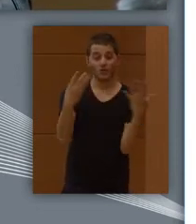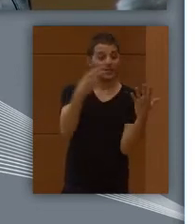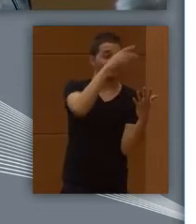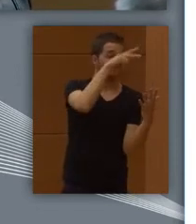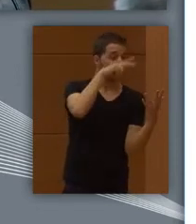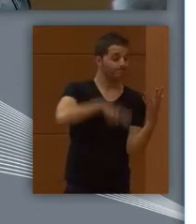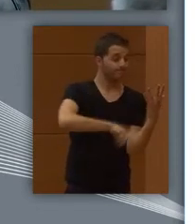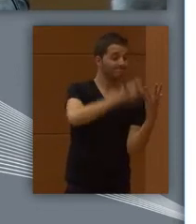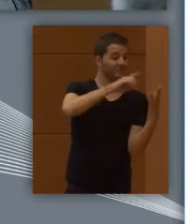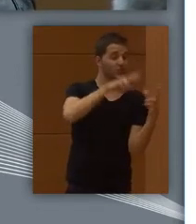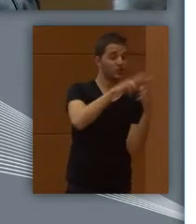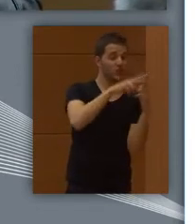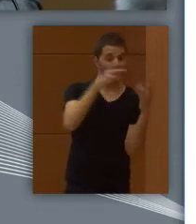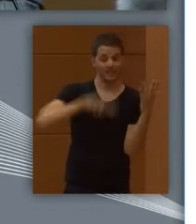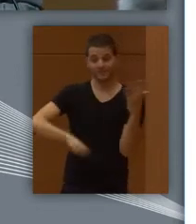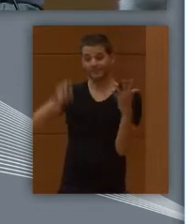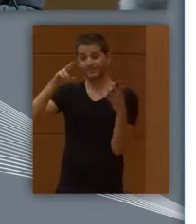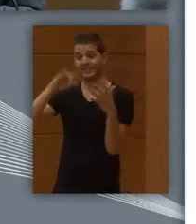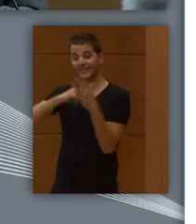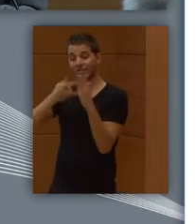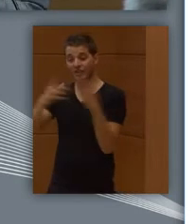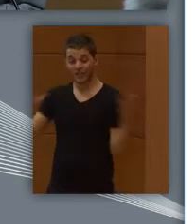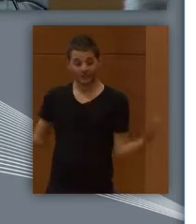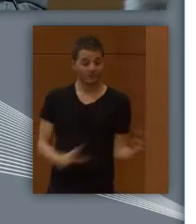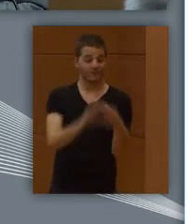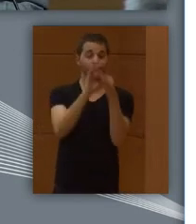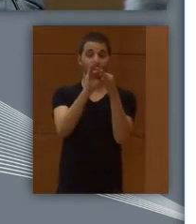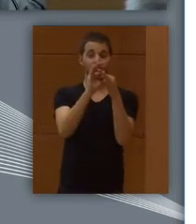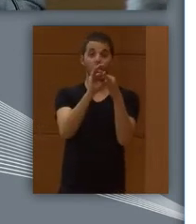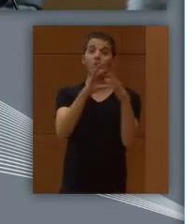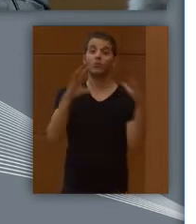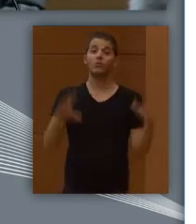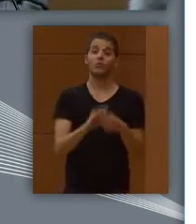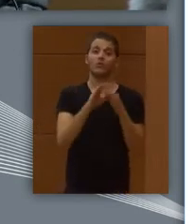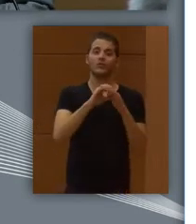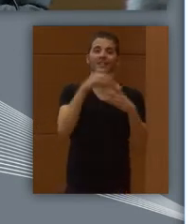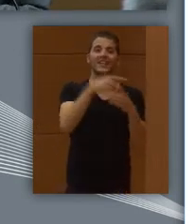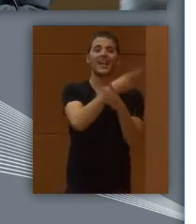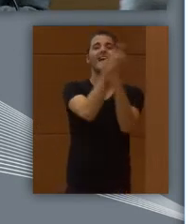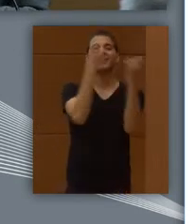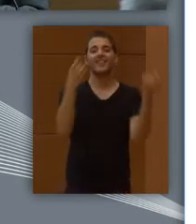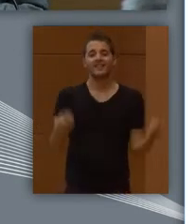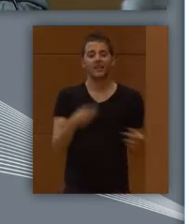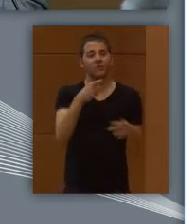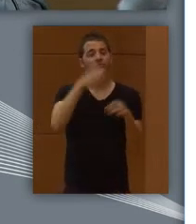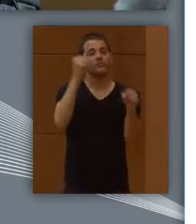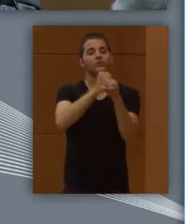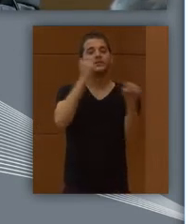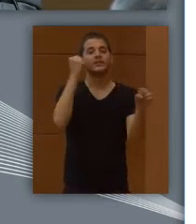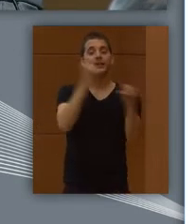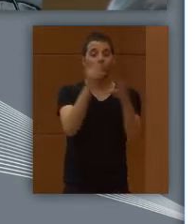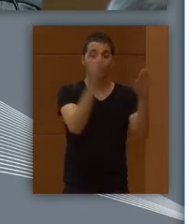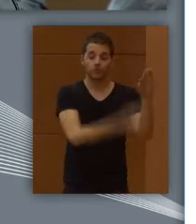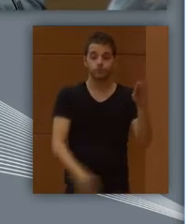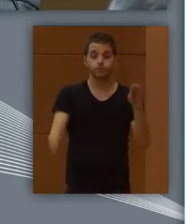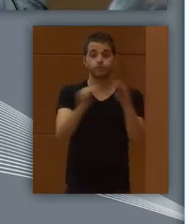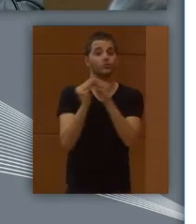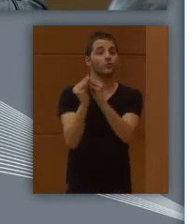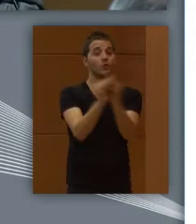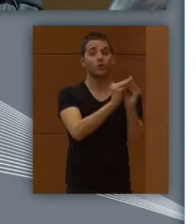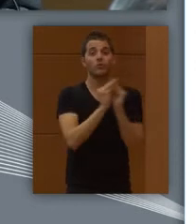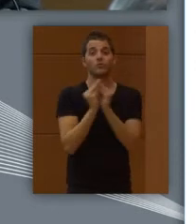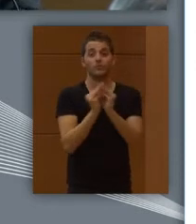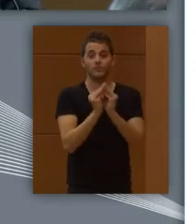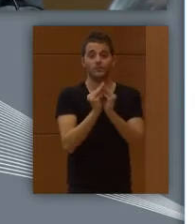integre verdaderamente esos dos enfoques, esas dos miradas, y requiere verdaderamente un trabajo común y